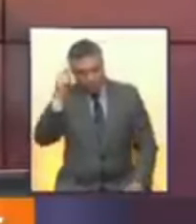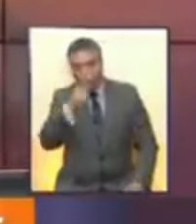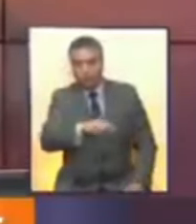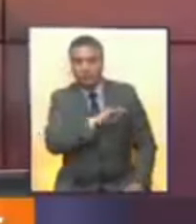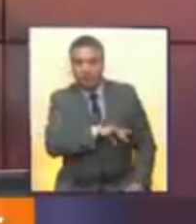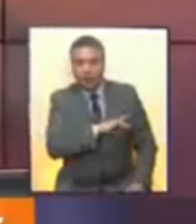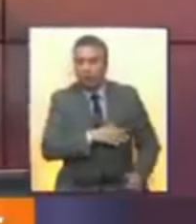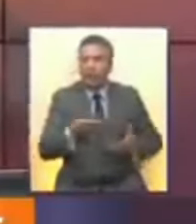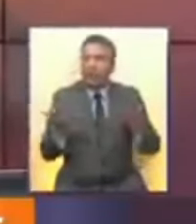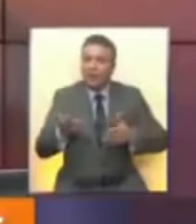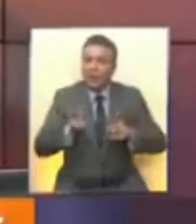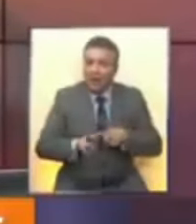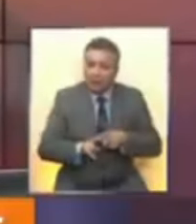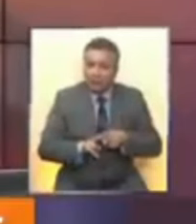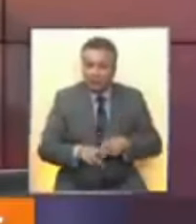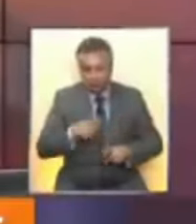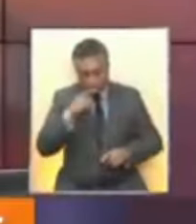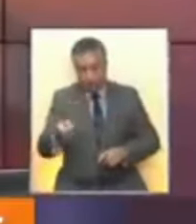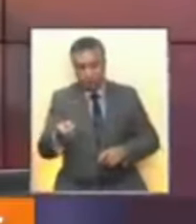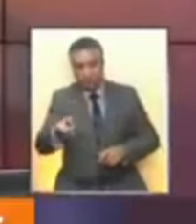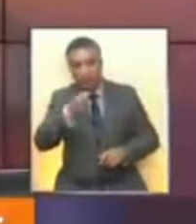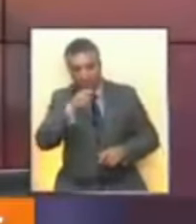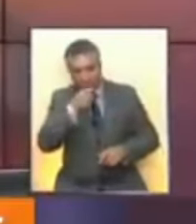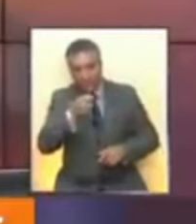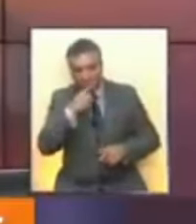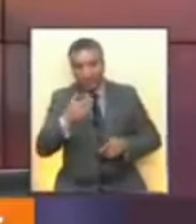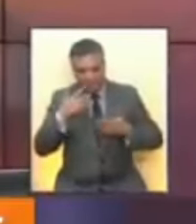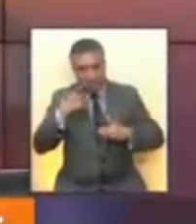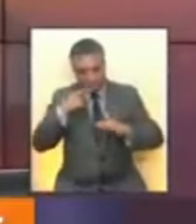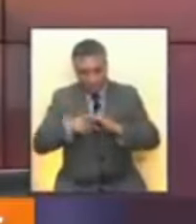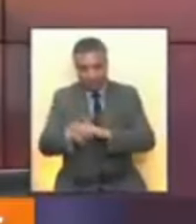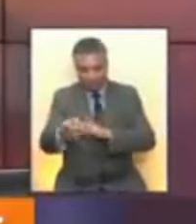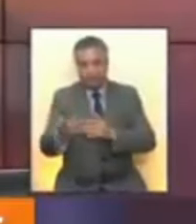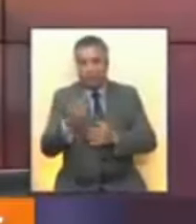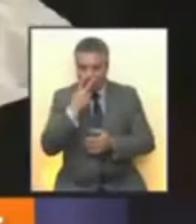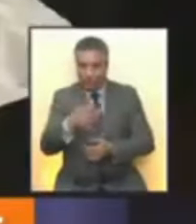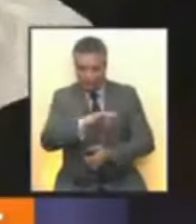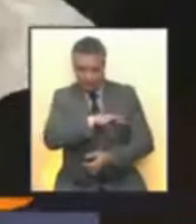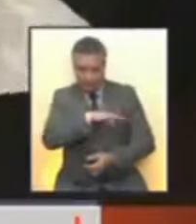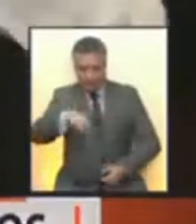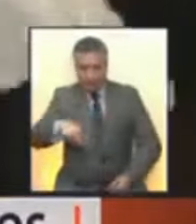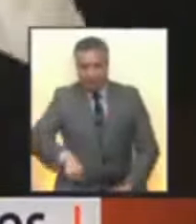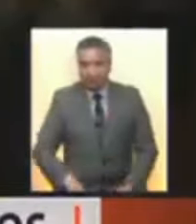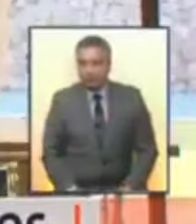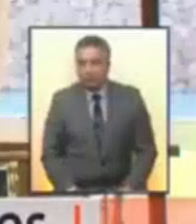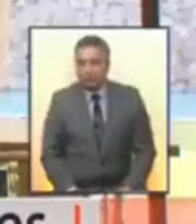están desarrollando? Marcelo González ingresó en el mundo de los creadores Made in Chile. Made in Chile.